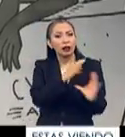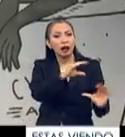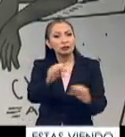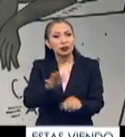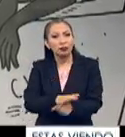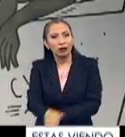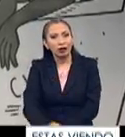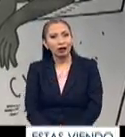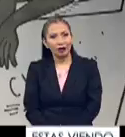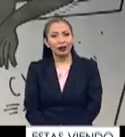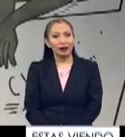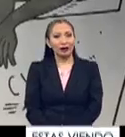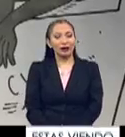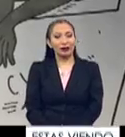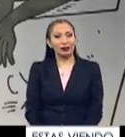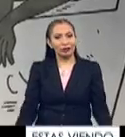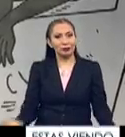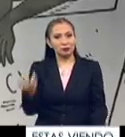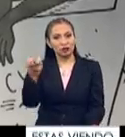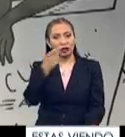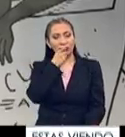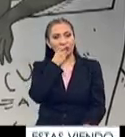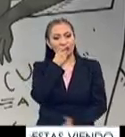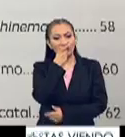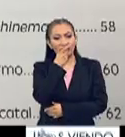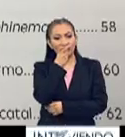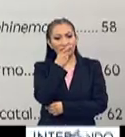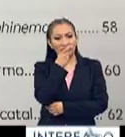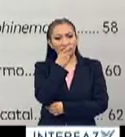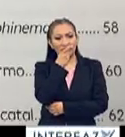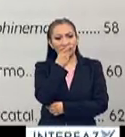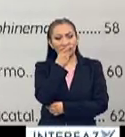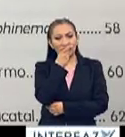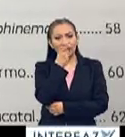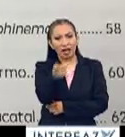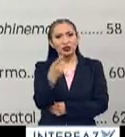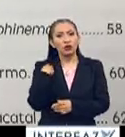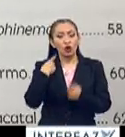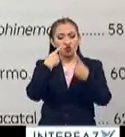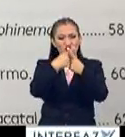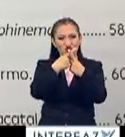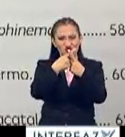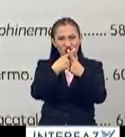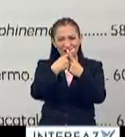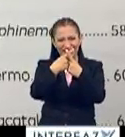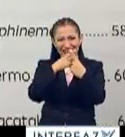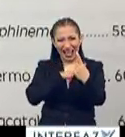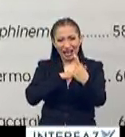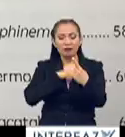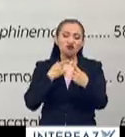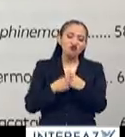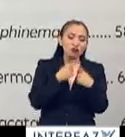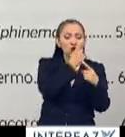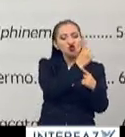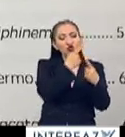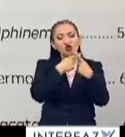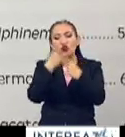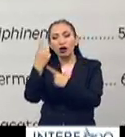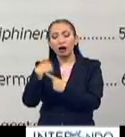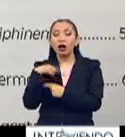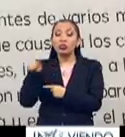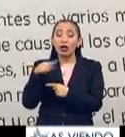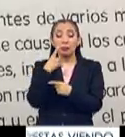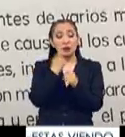enseñando. Por eso te dicen, cuando multiplicas algo, que escribas la